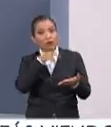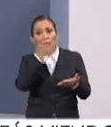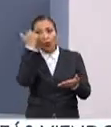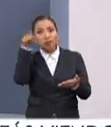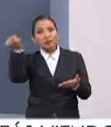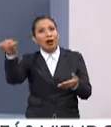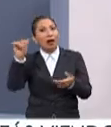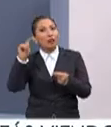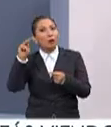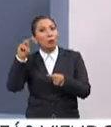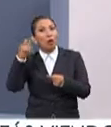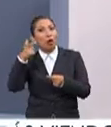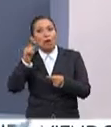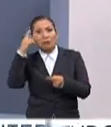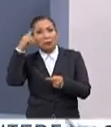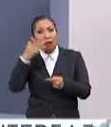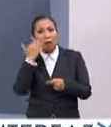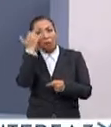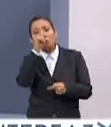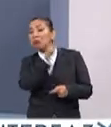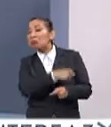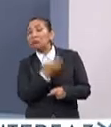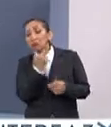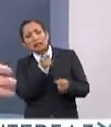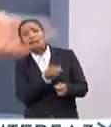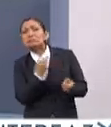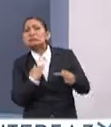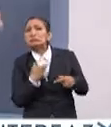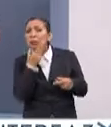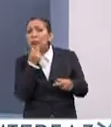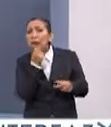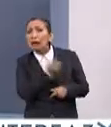los antropólogos mexicanos, o sea, los especialistas no lo conocían.